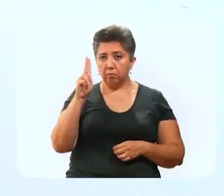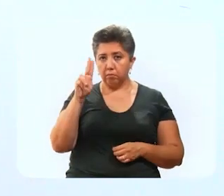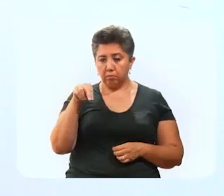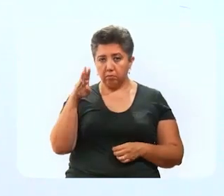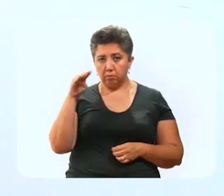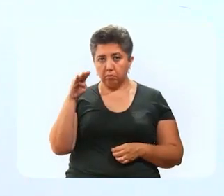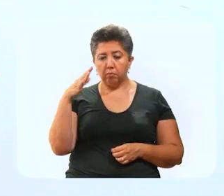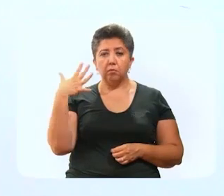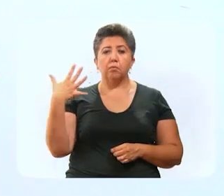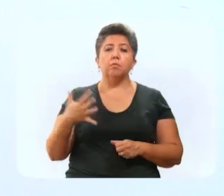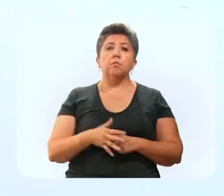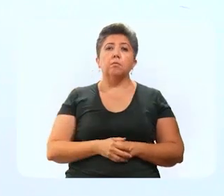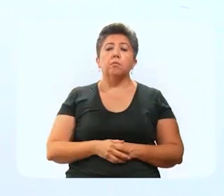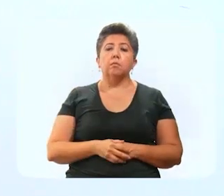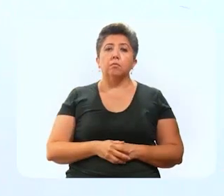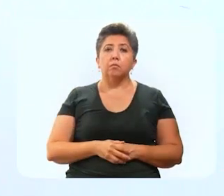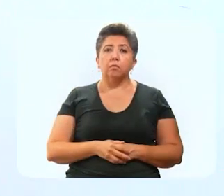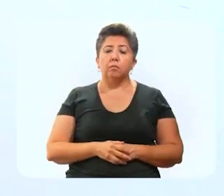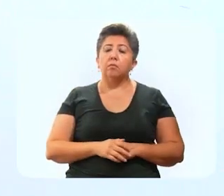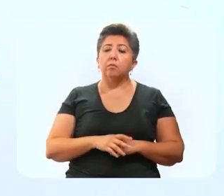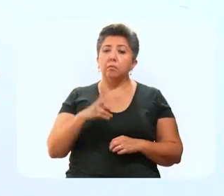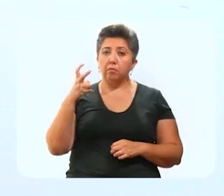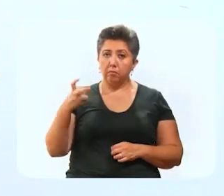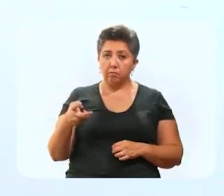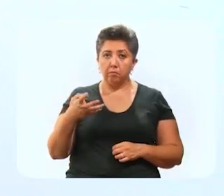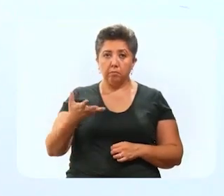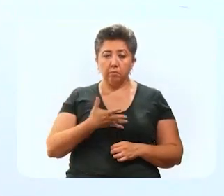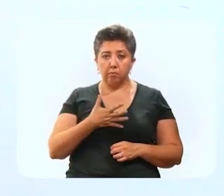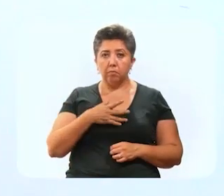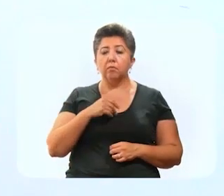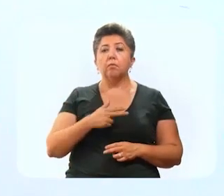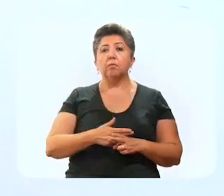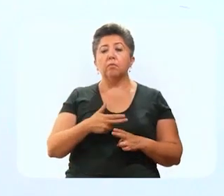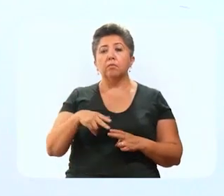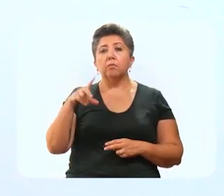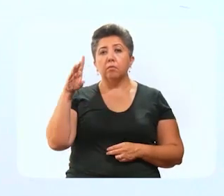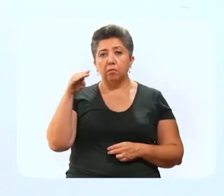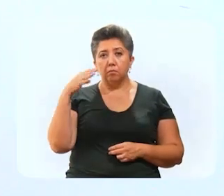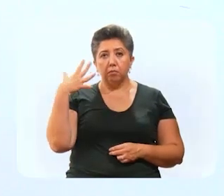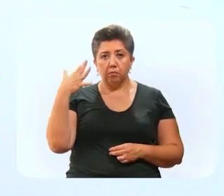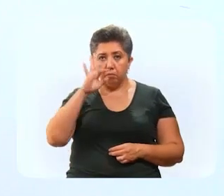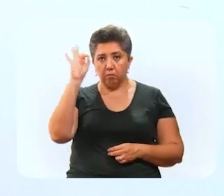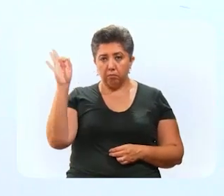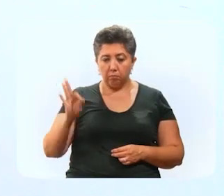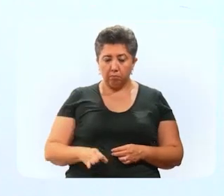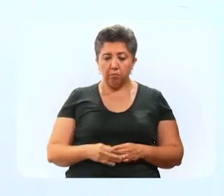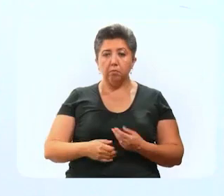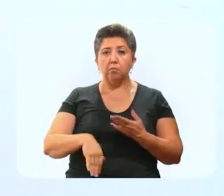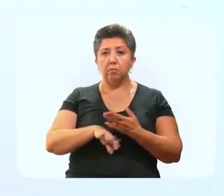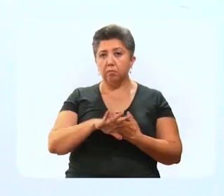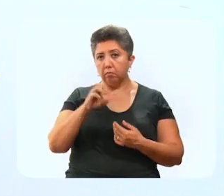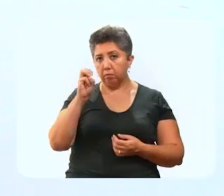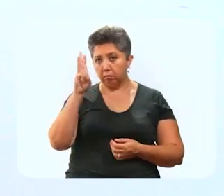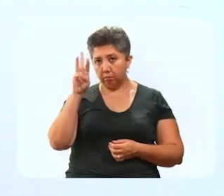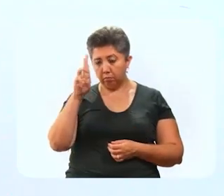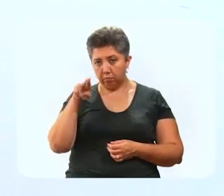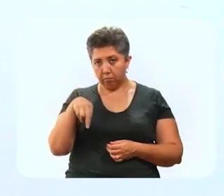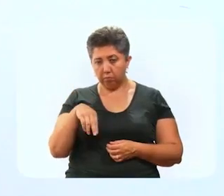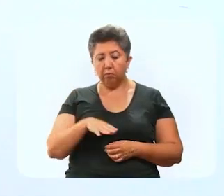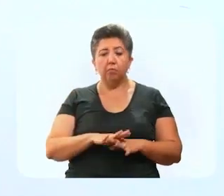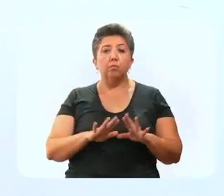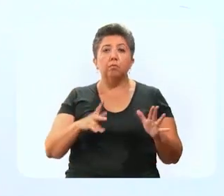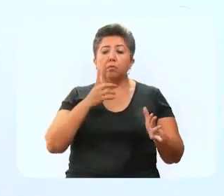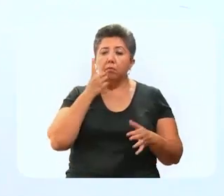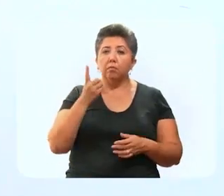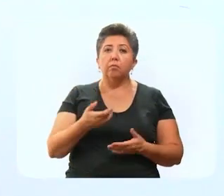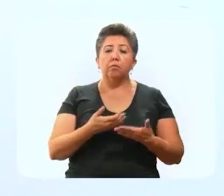como es el KN95, ya que estos tienen una cobertura hasta del 95% contra Omicron. Como